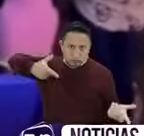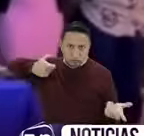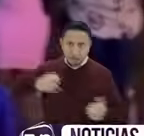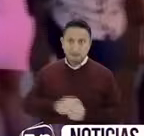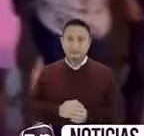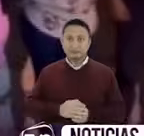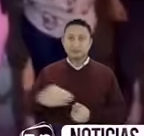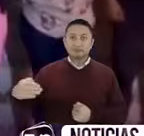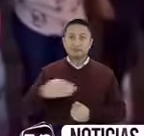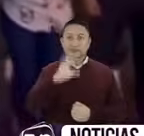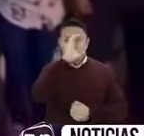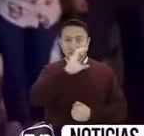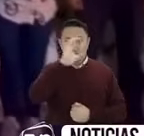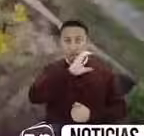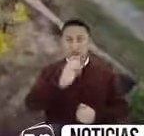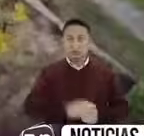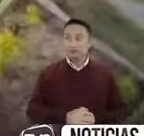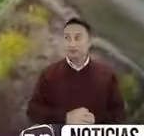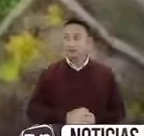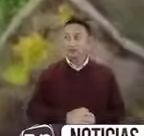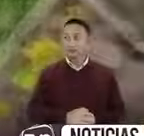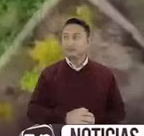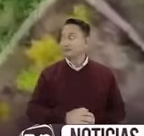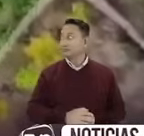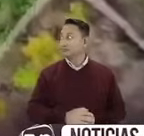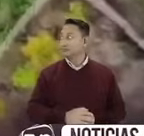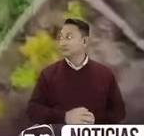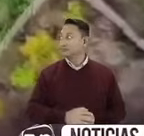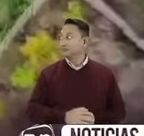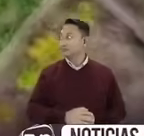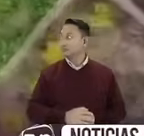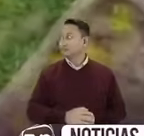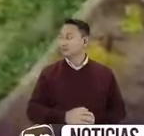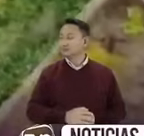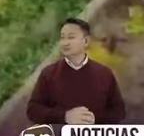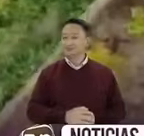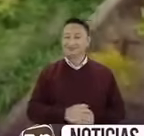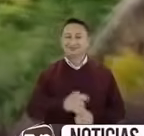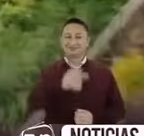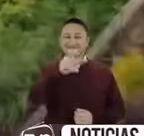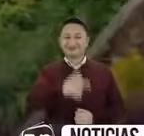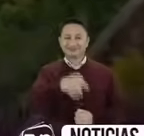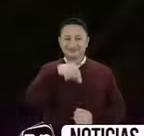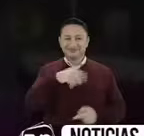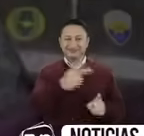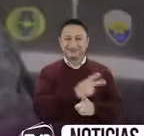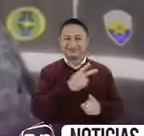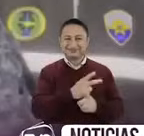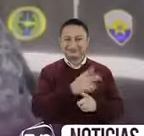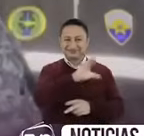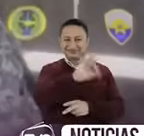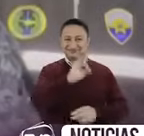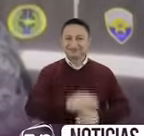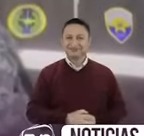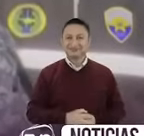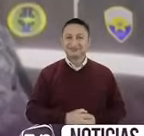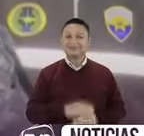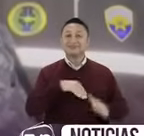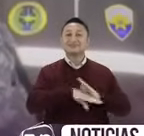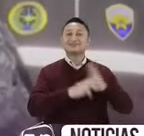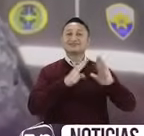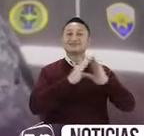buscarlos. Y con personal táctico preventivo, nos encontraron. El allanamiento de un domicilio en el cual se